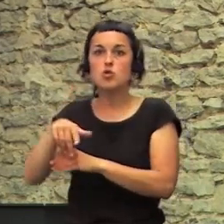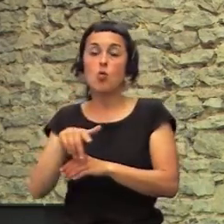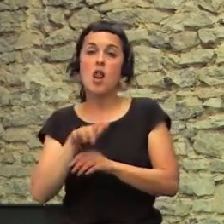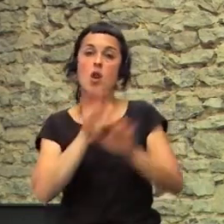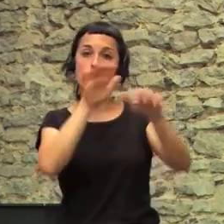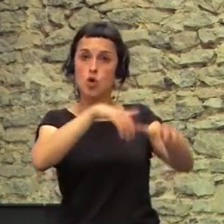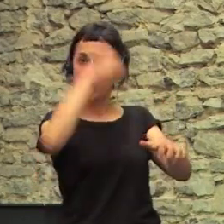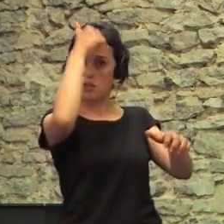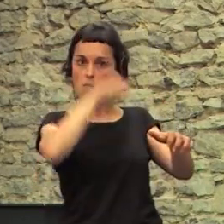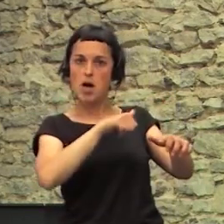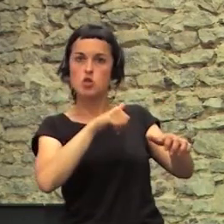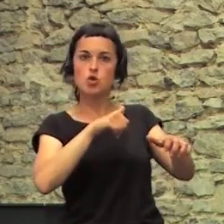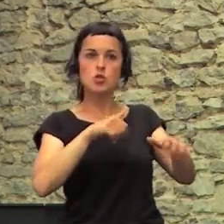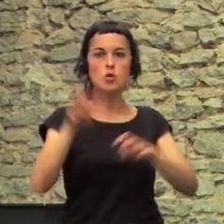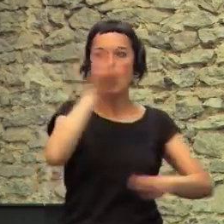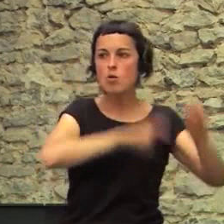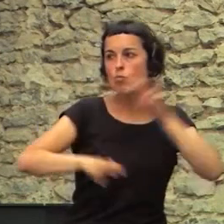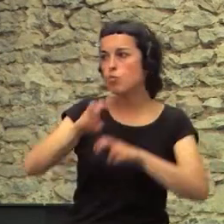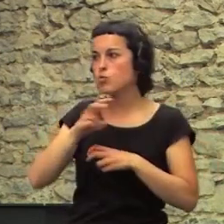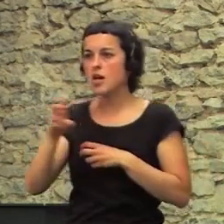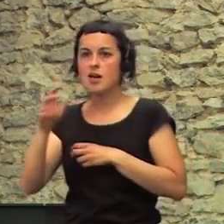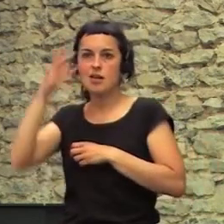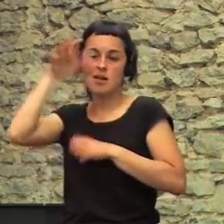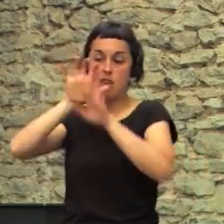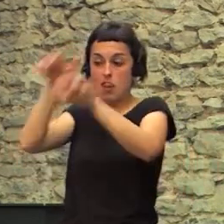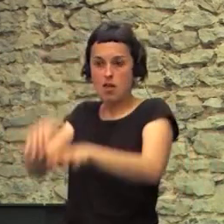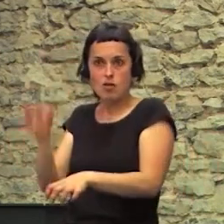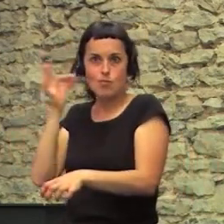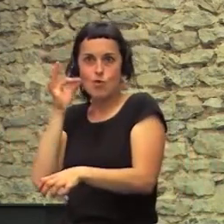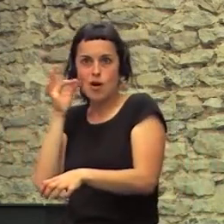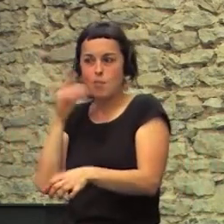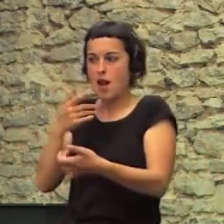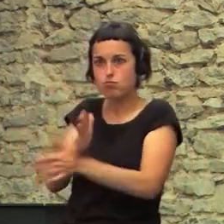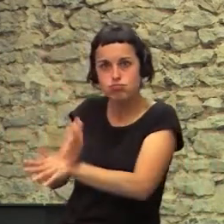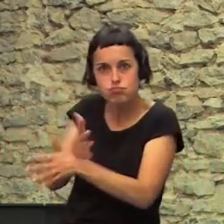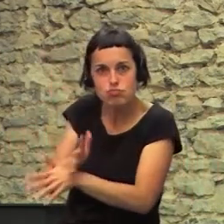solo buscando otras hembras para parearse, y bueno, realmente